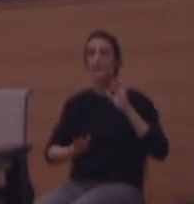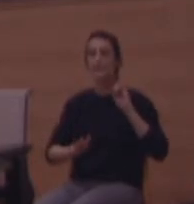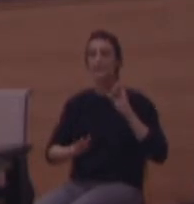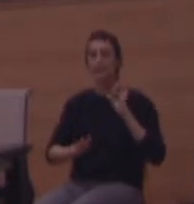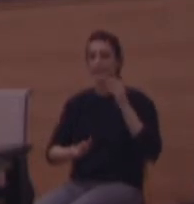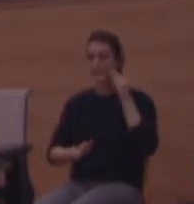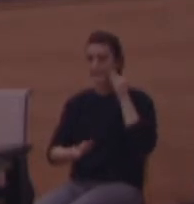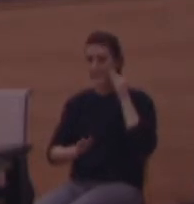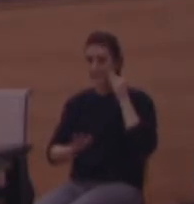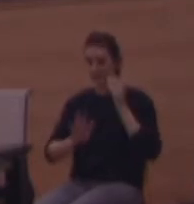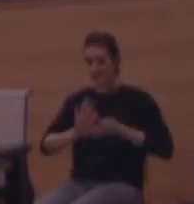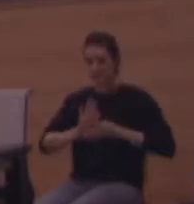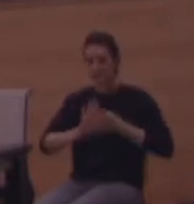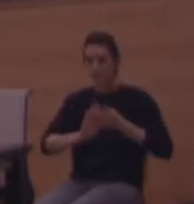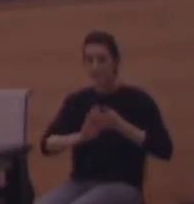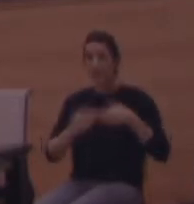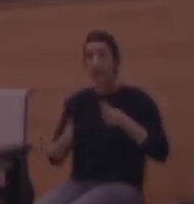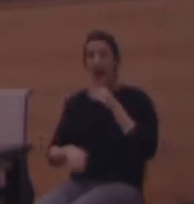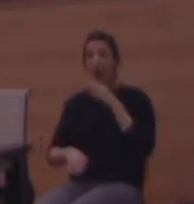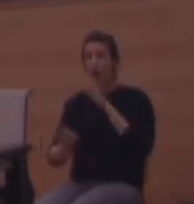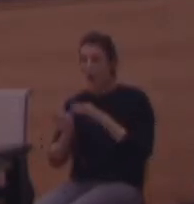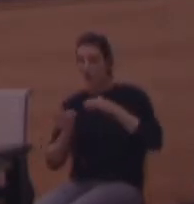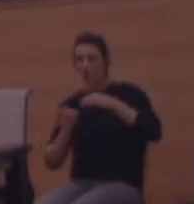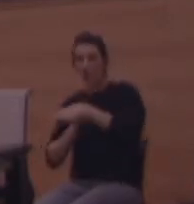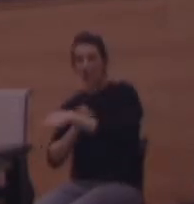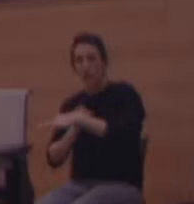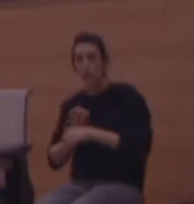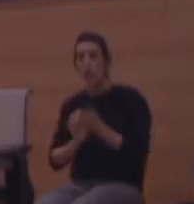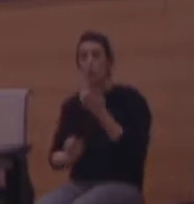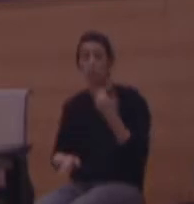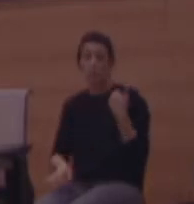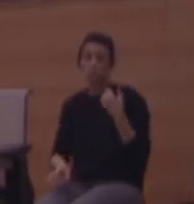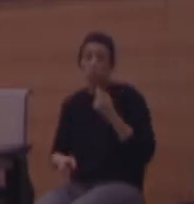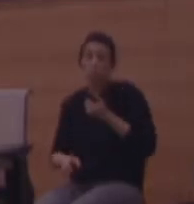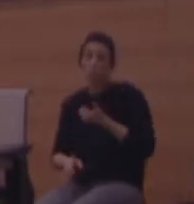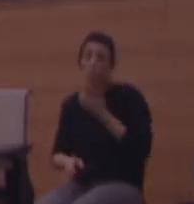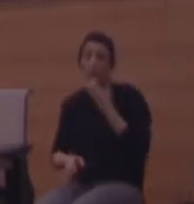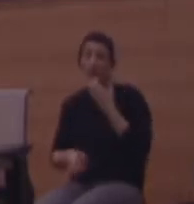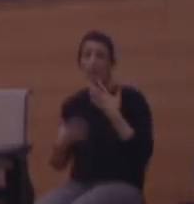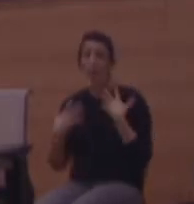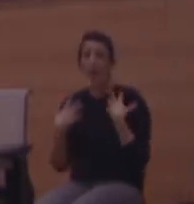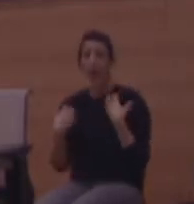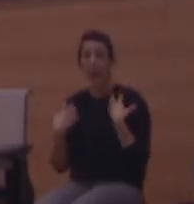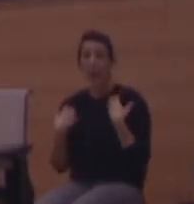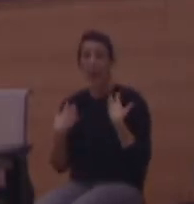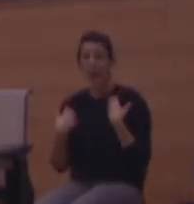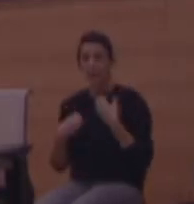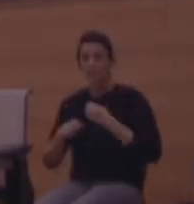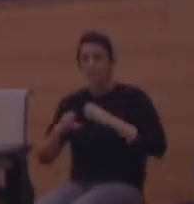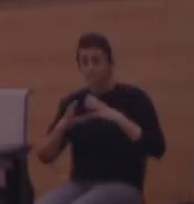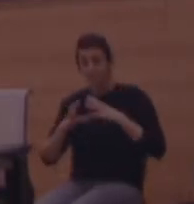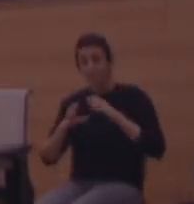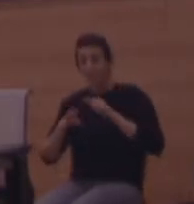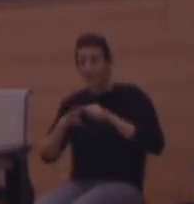Los fieltros adhesivos, ¿qué son? Bueno, pues es un conglomerado de fibras de lana que, bueno, mediante